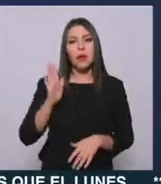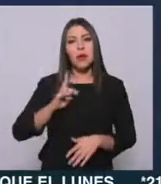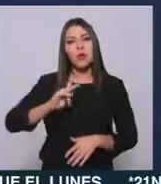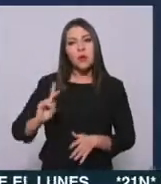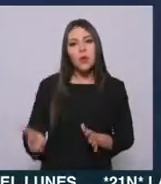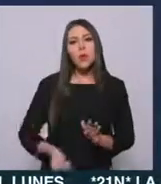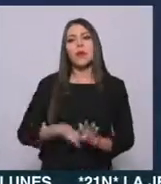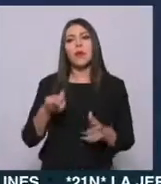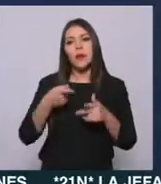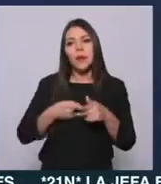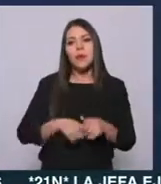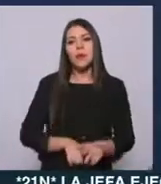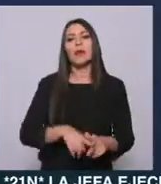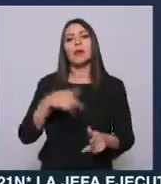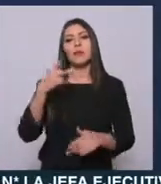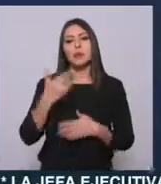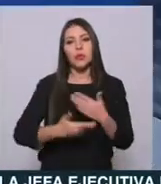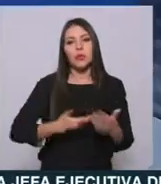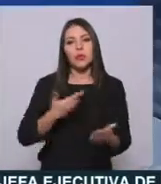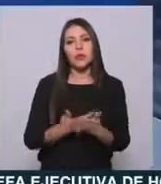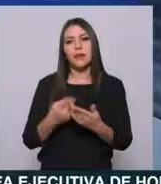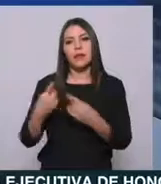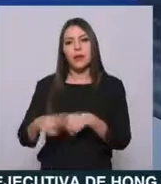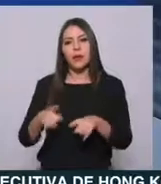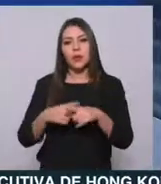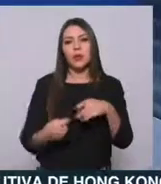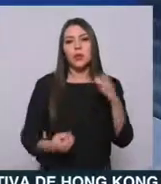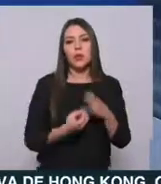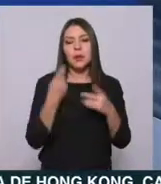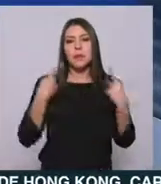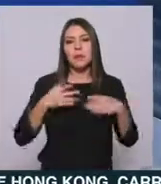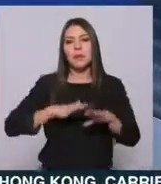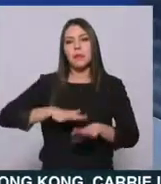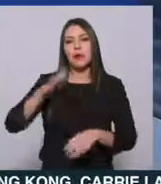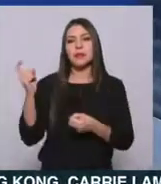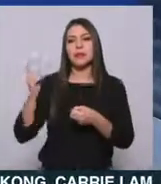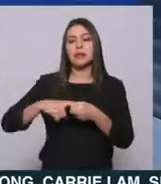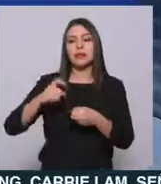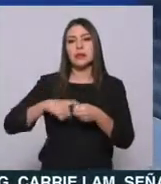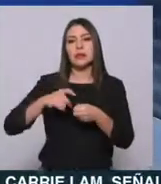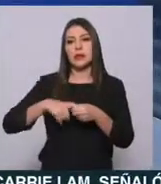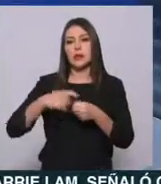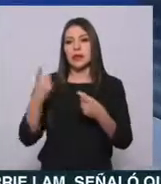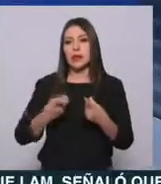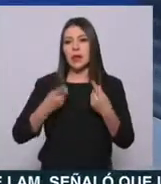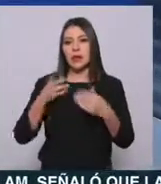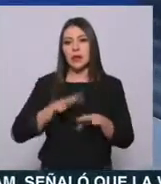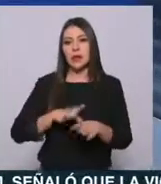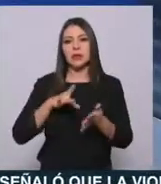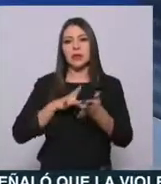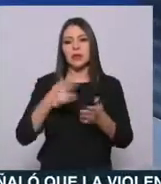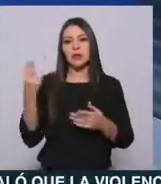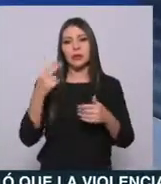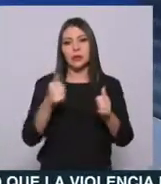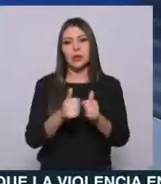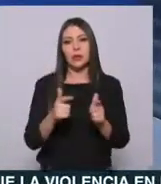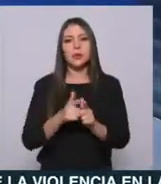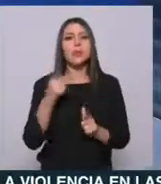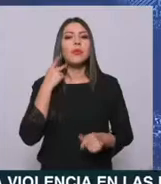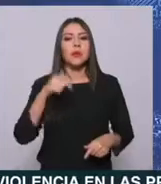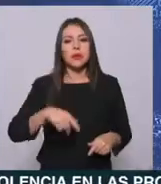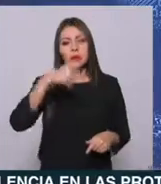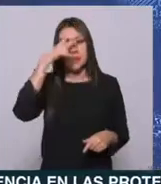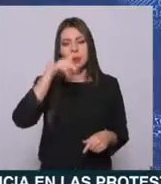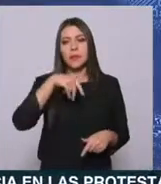nuevas propuestas, con nuevos proyectos para atraer a nuevos militantes que conformen y que le den toda esta fuerza que requieren los partidos políticos en México. ¿Es lo que